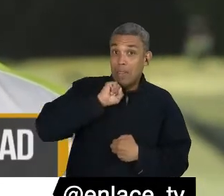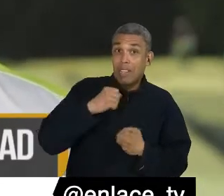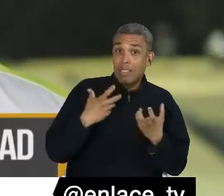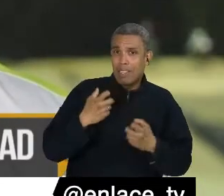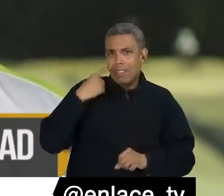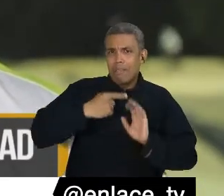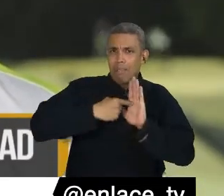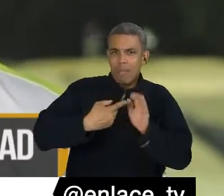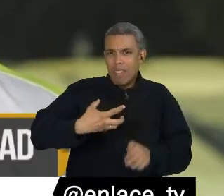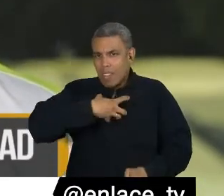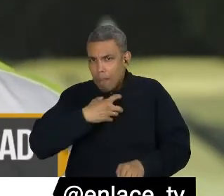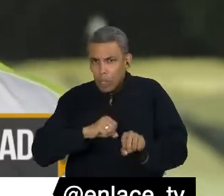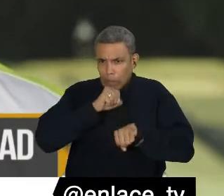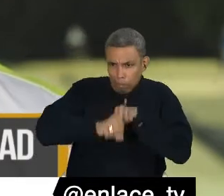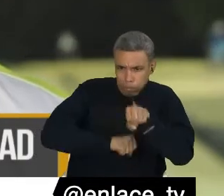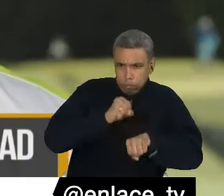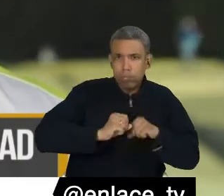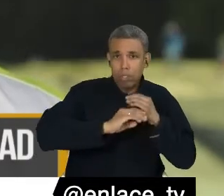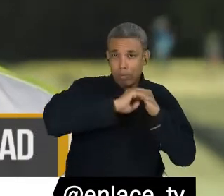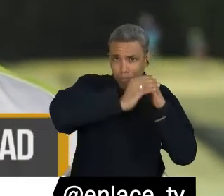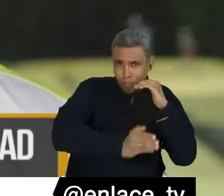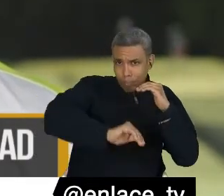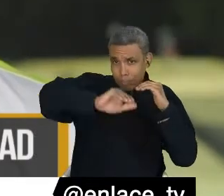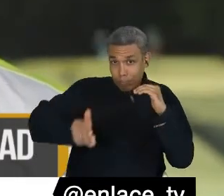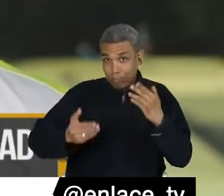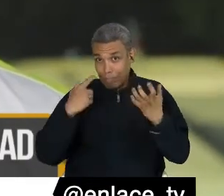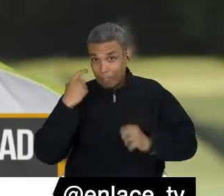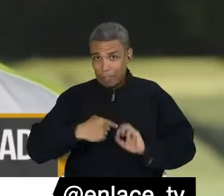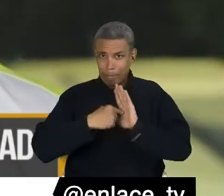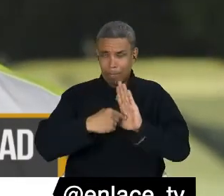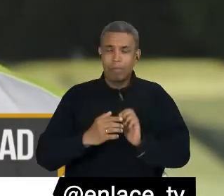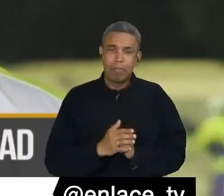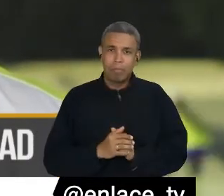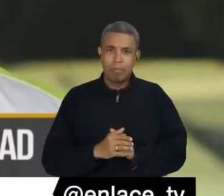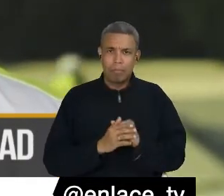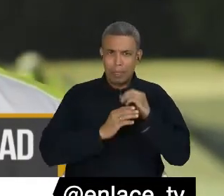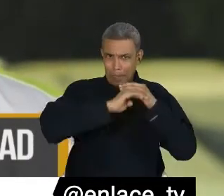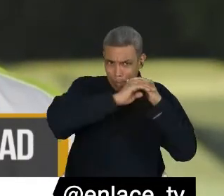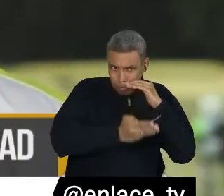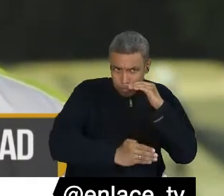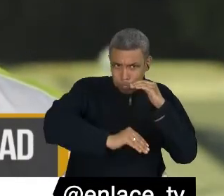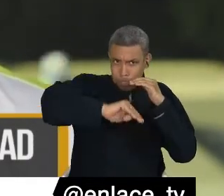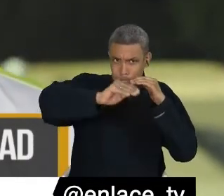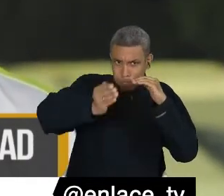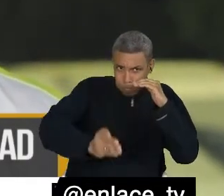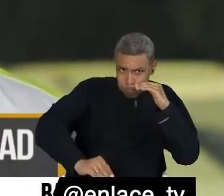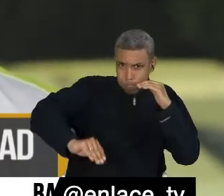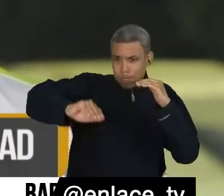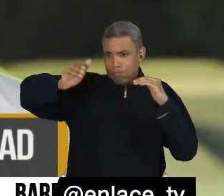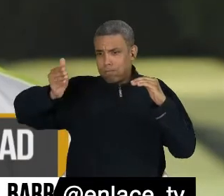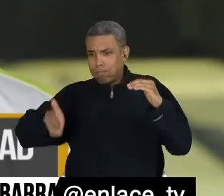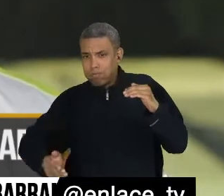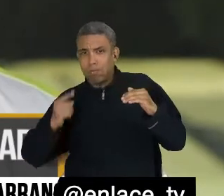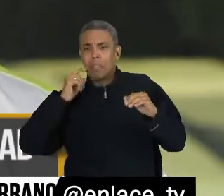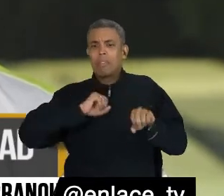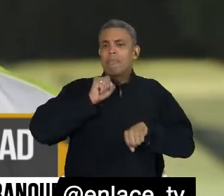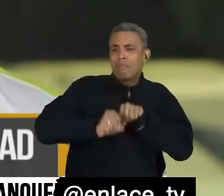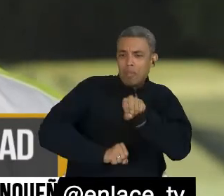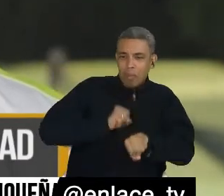en esta tercera y cuarta válida nacional que se realiza en nuestro municipio, ya que pues queremos ser protagonistas nuevamente en nuestra tierra y